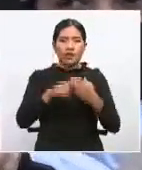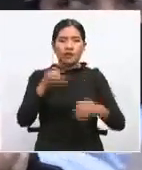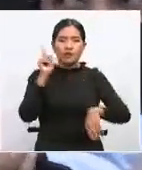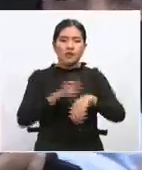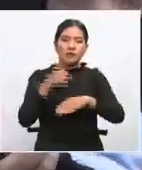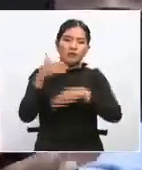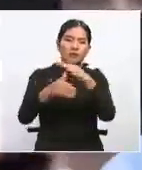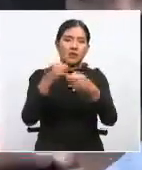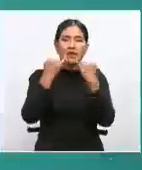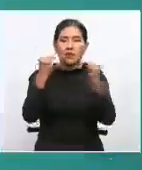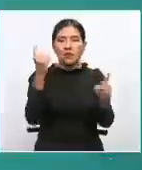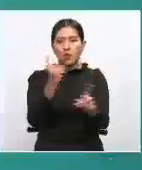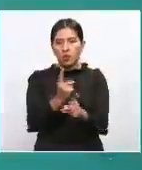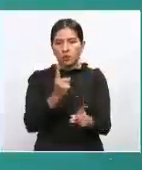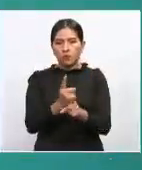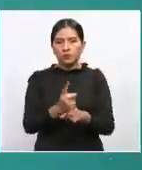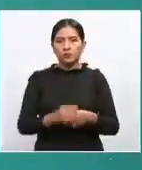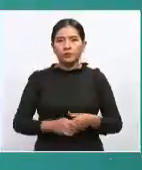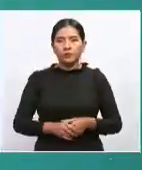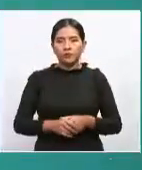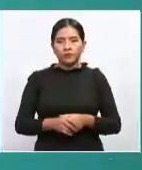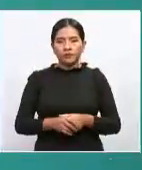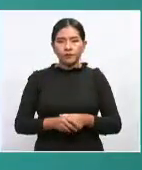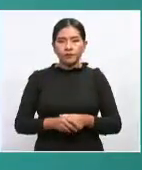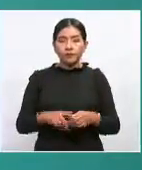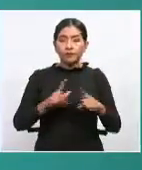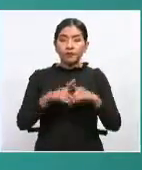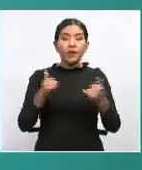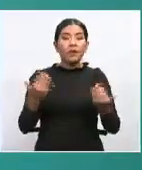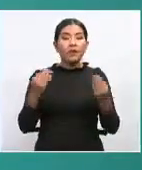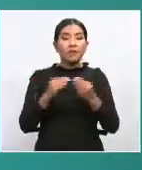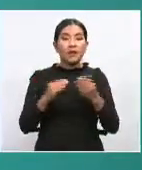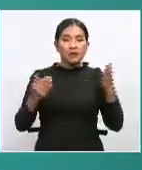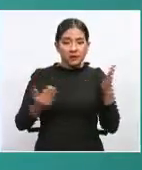cierta. Pero vamos a actualizar la información a continuación.